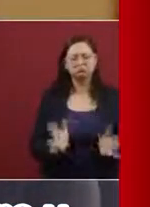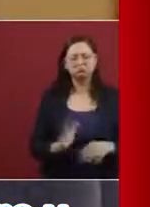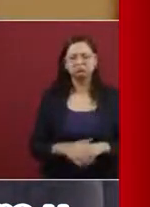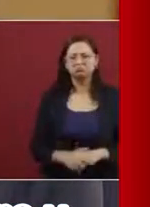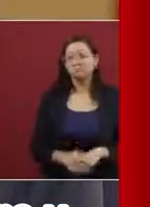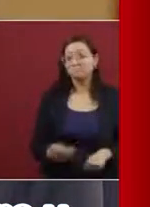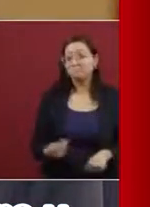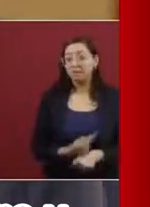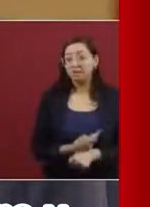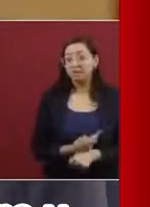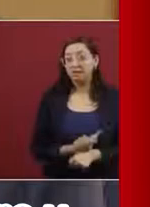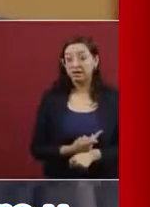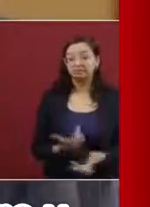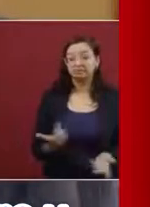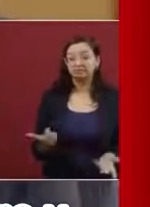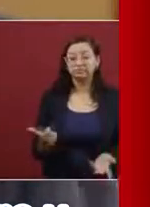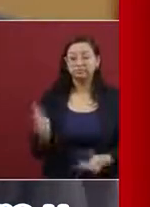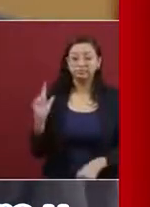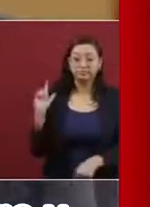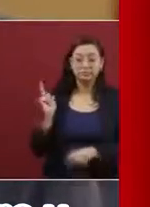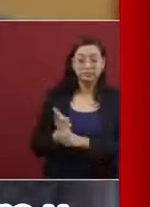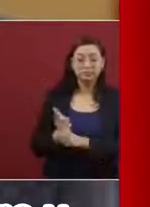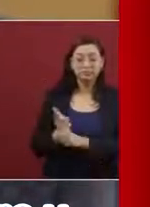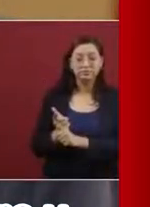de que había